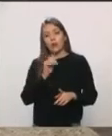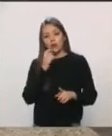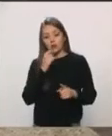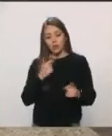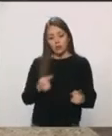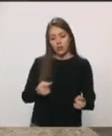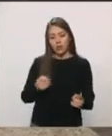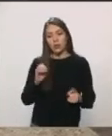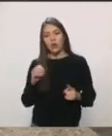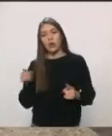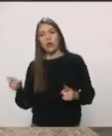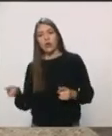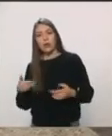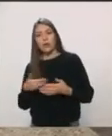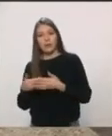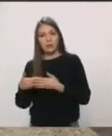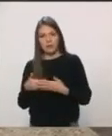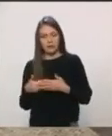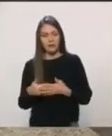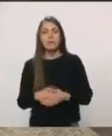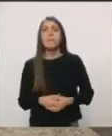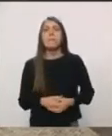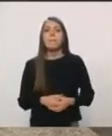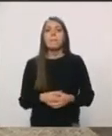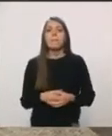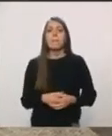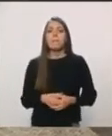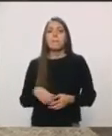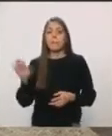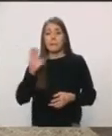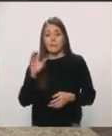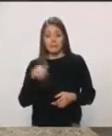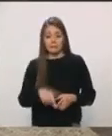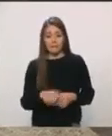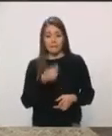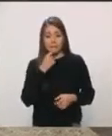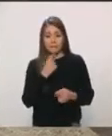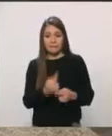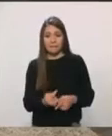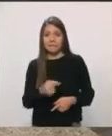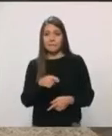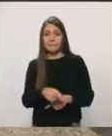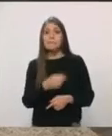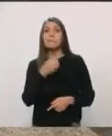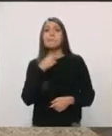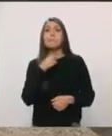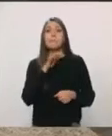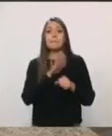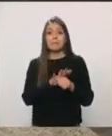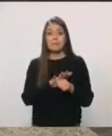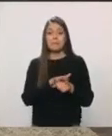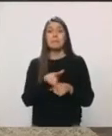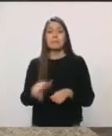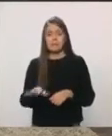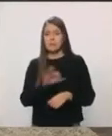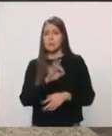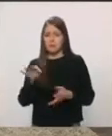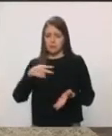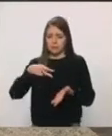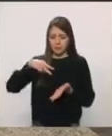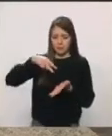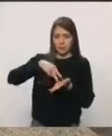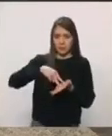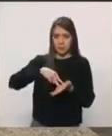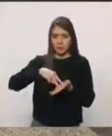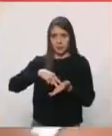y la diferencia con lactantes. Cuando yo tengo un pequeño que se está atragantando, mientras el pequeño ya se pueda sostener en sus 2 pies, yo ya